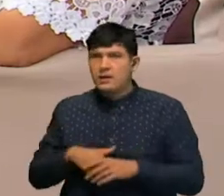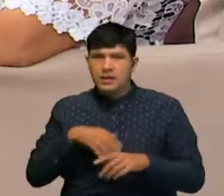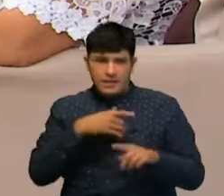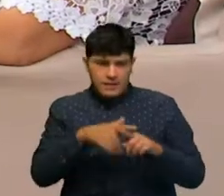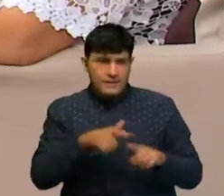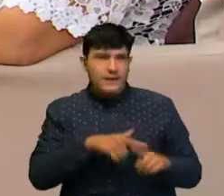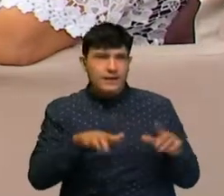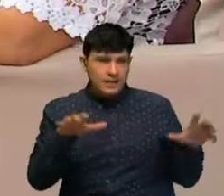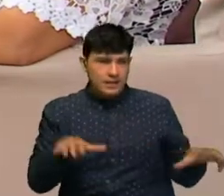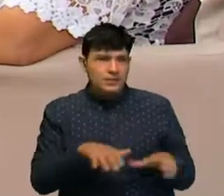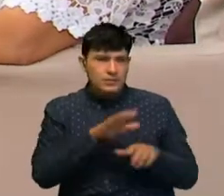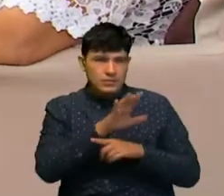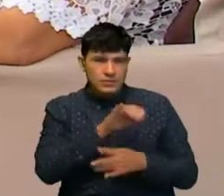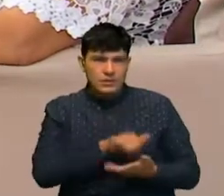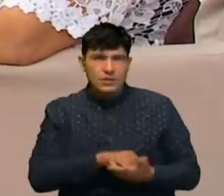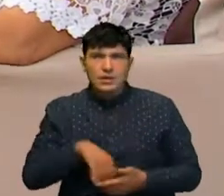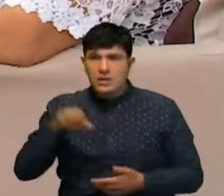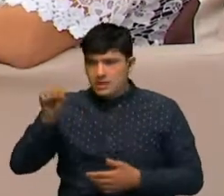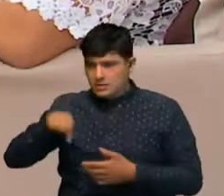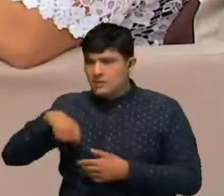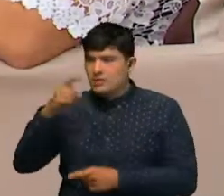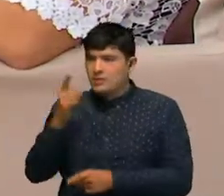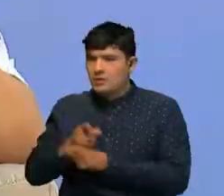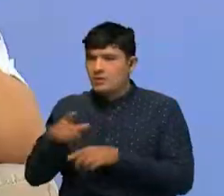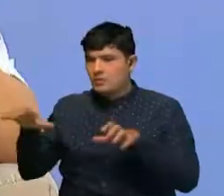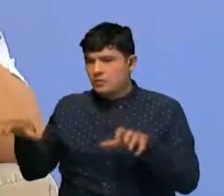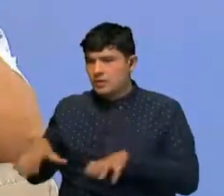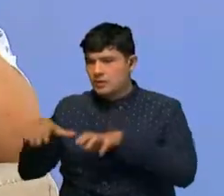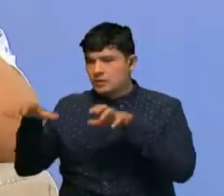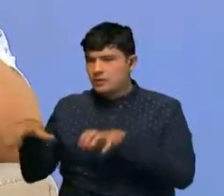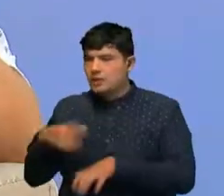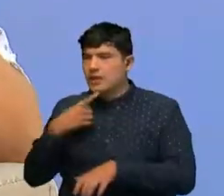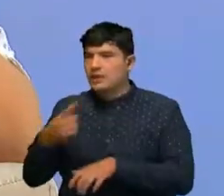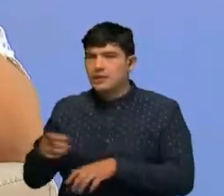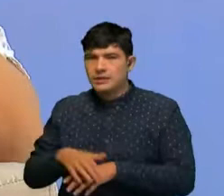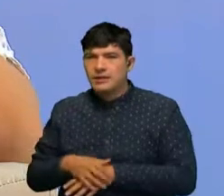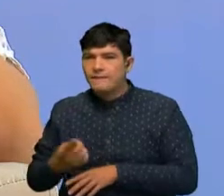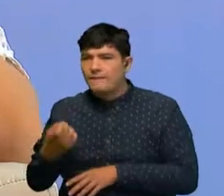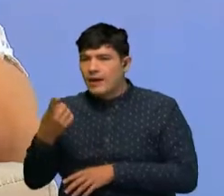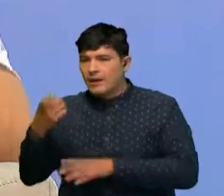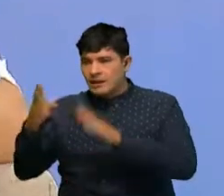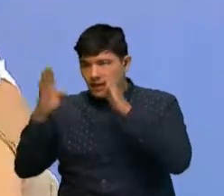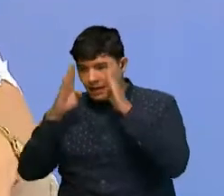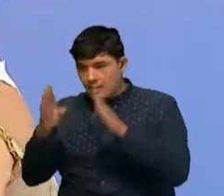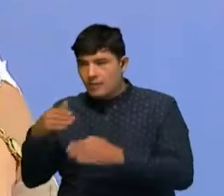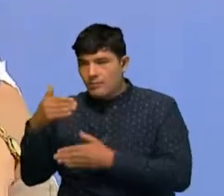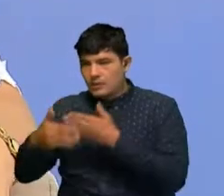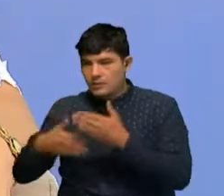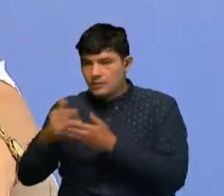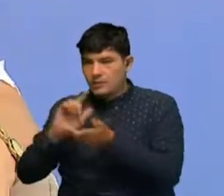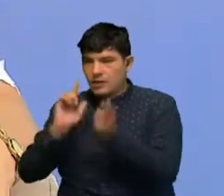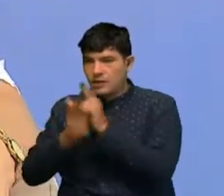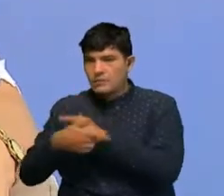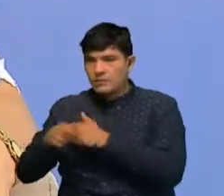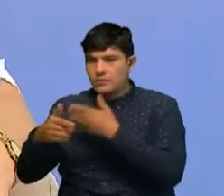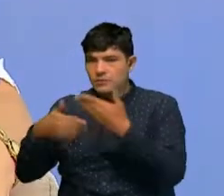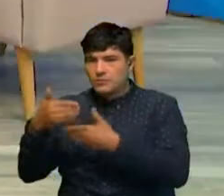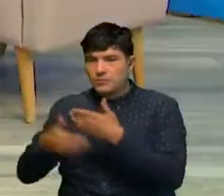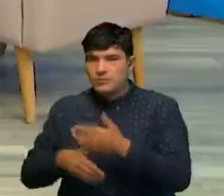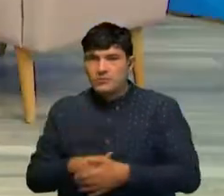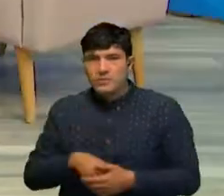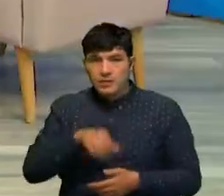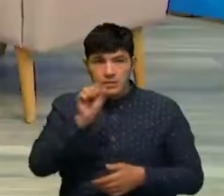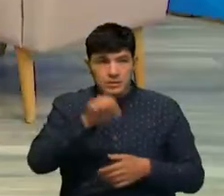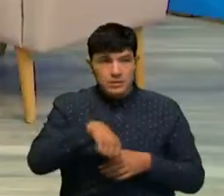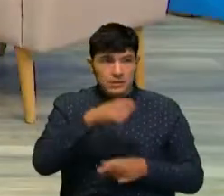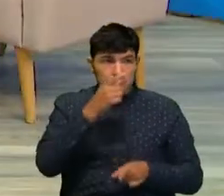acción que es la nulidad de traslado. Sí, claro, a través de una acción que se llama ineficacia del traslado de fondo.